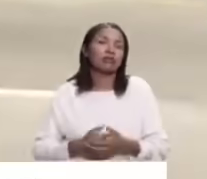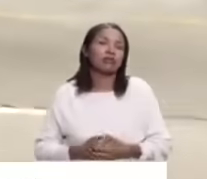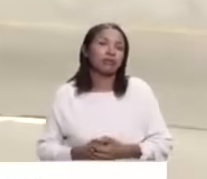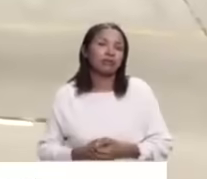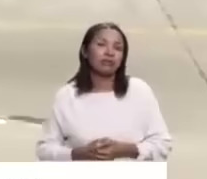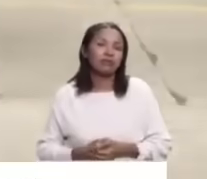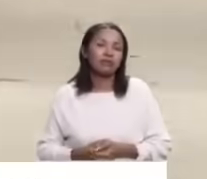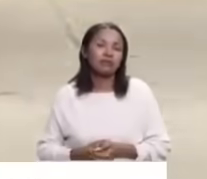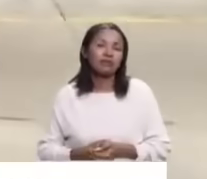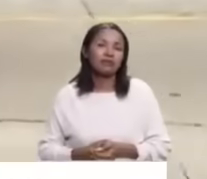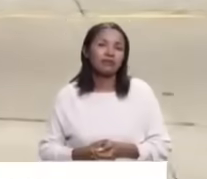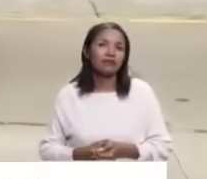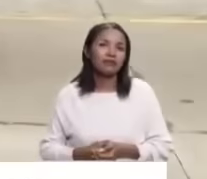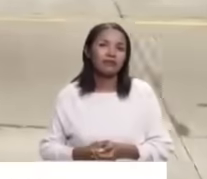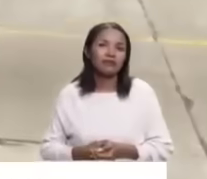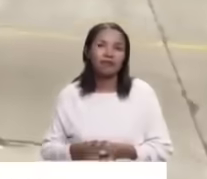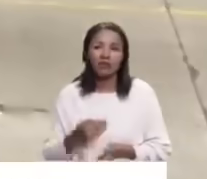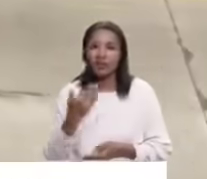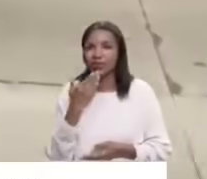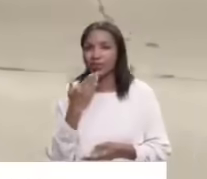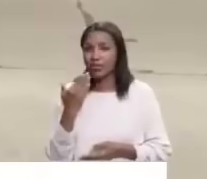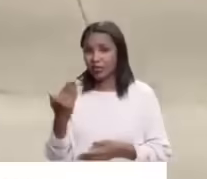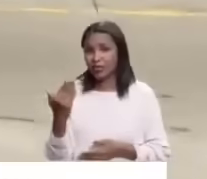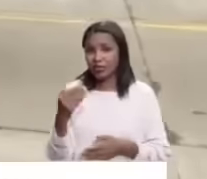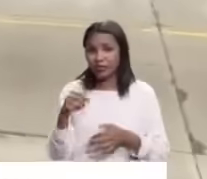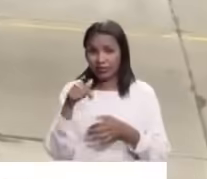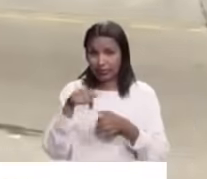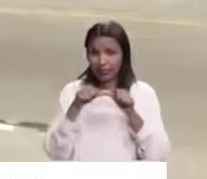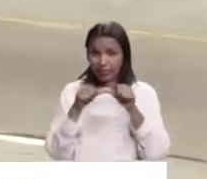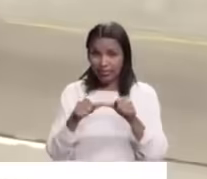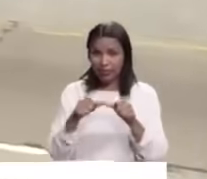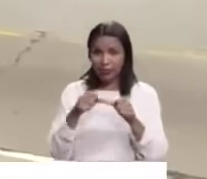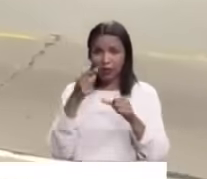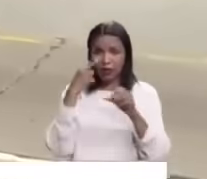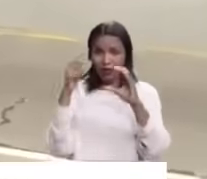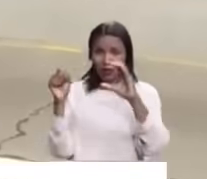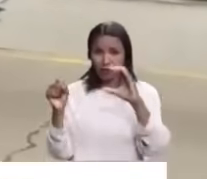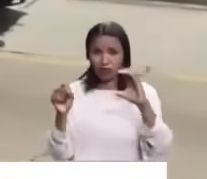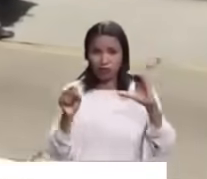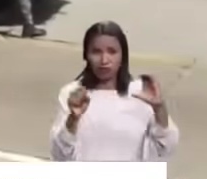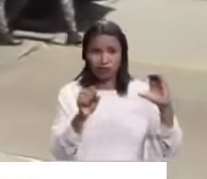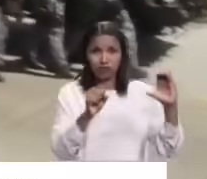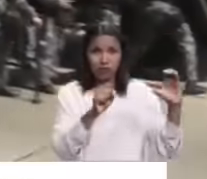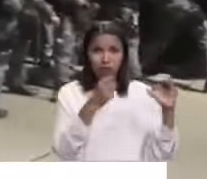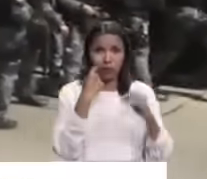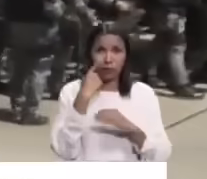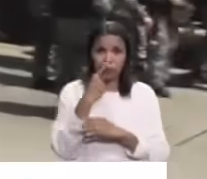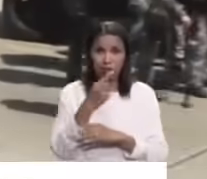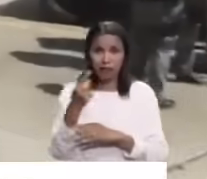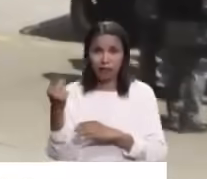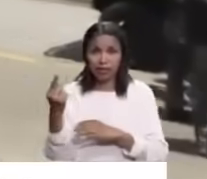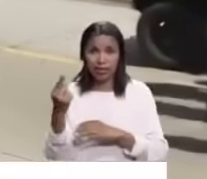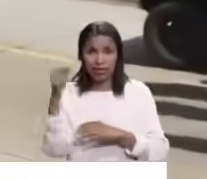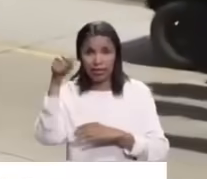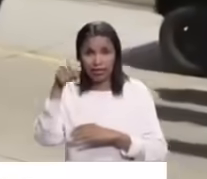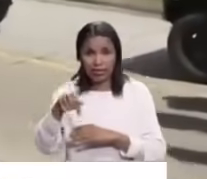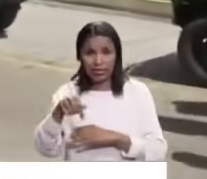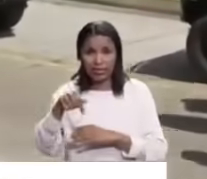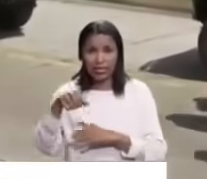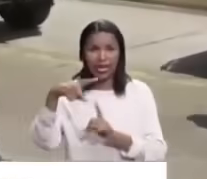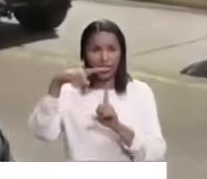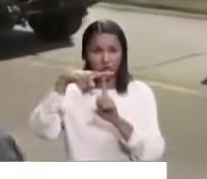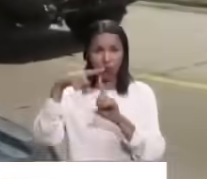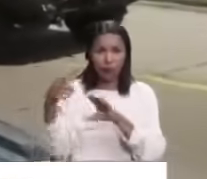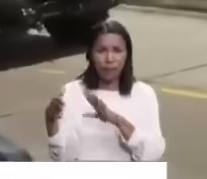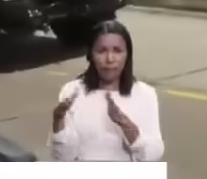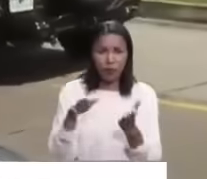pasando. Exacto. Muchas gracias. Así es, bueno, nosotros seguimos acá haciéndole esta cobertura en esta área de la avenida